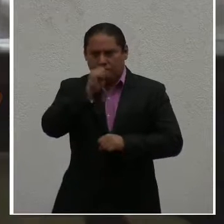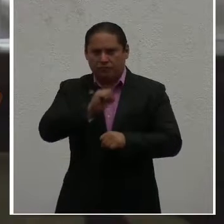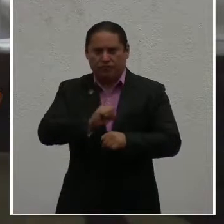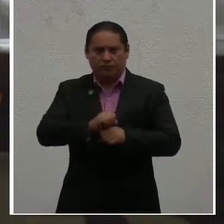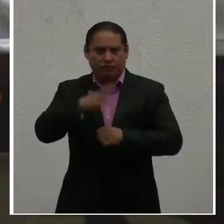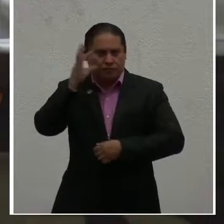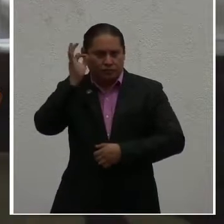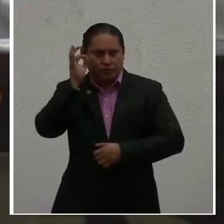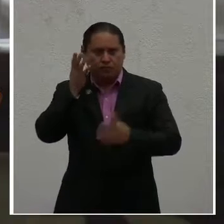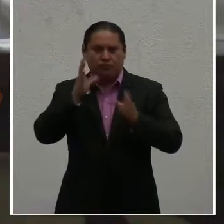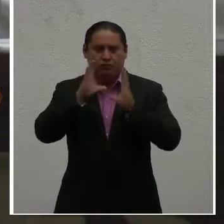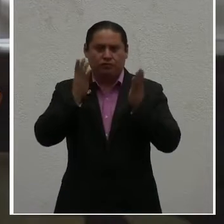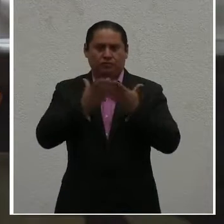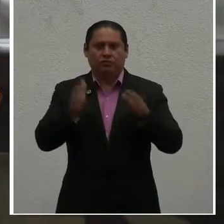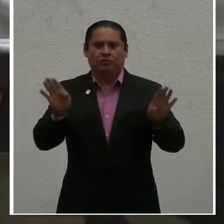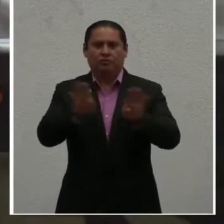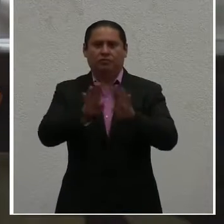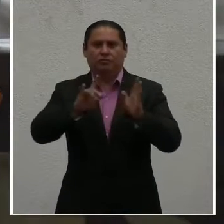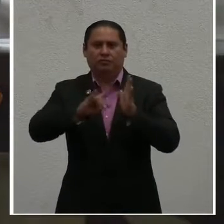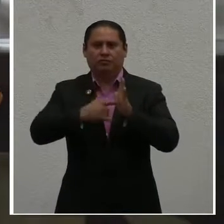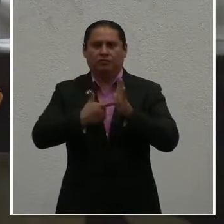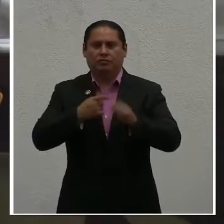Cierre el sistema electrónico.